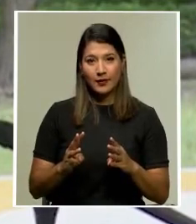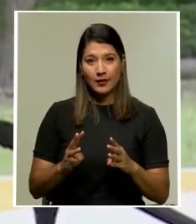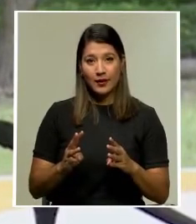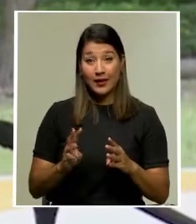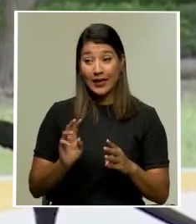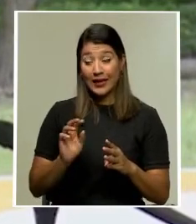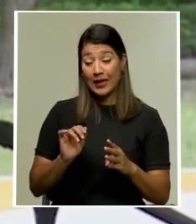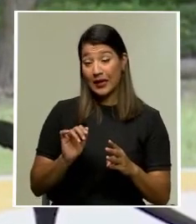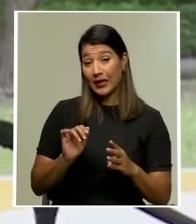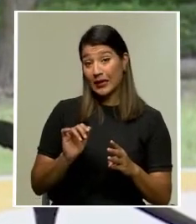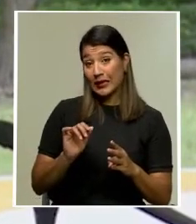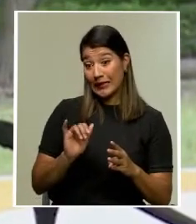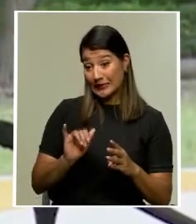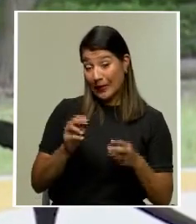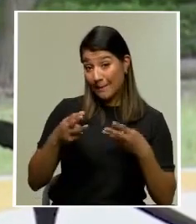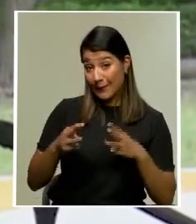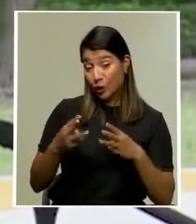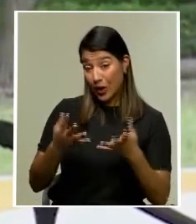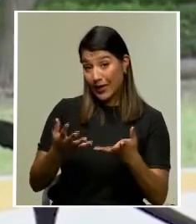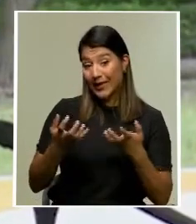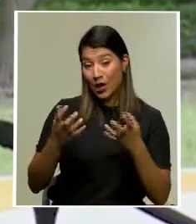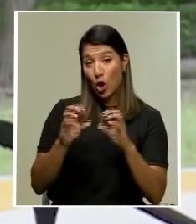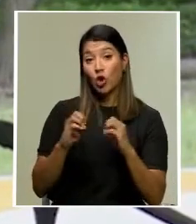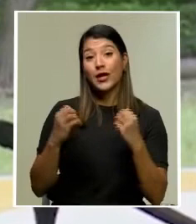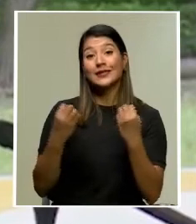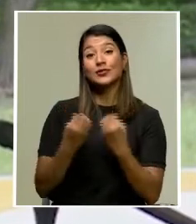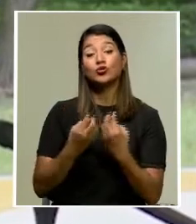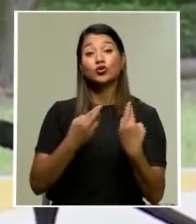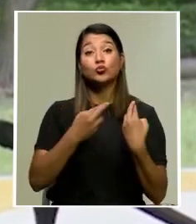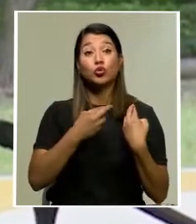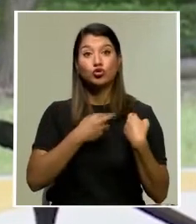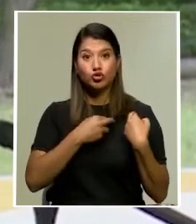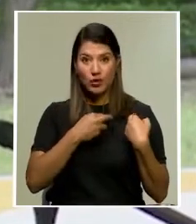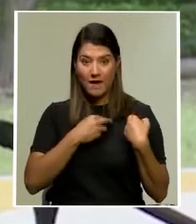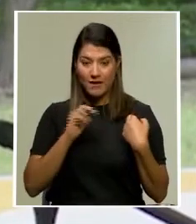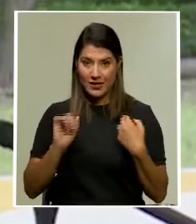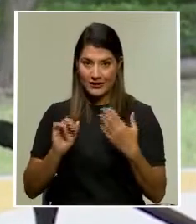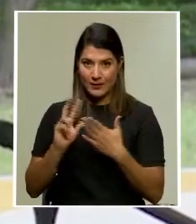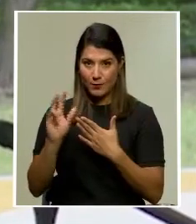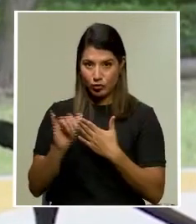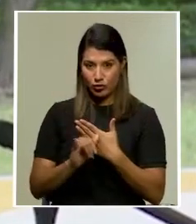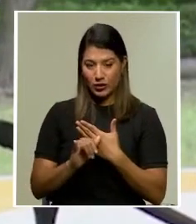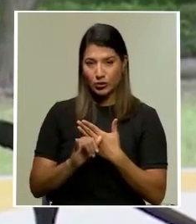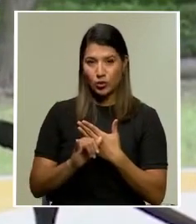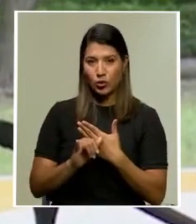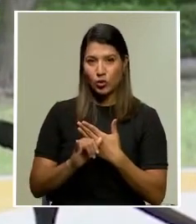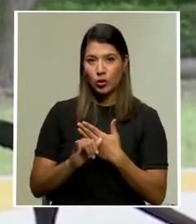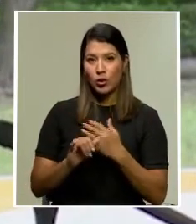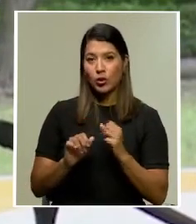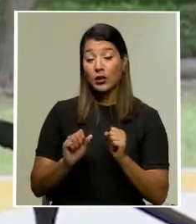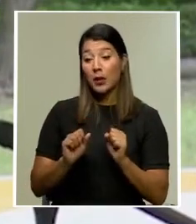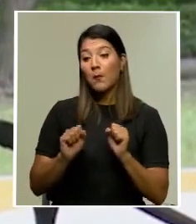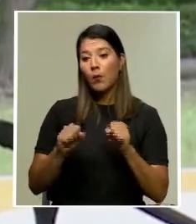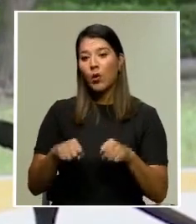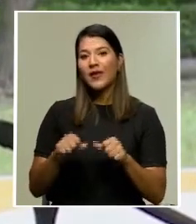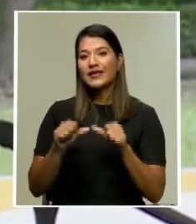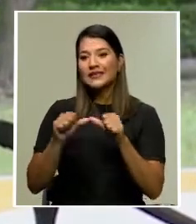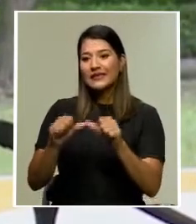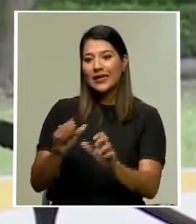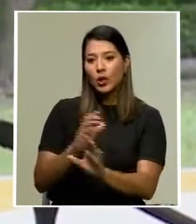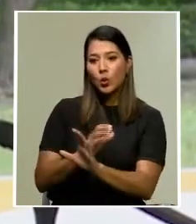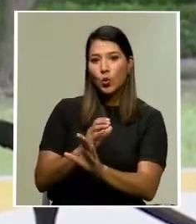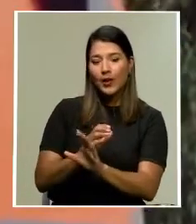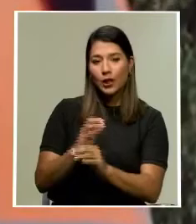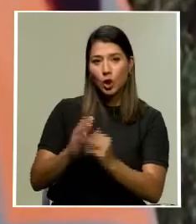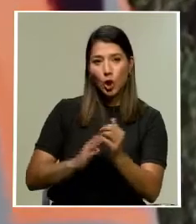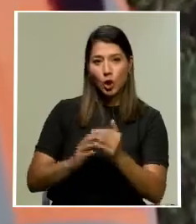organizaciones encargadas de la conservación. Se trata de una carretera de alto volumen de